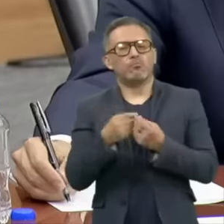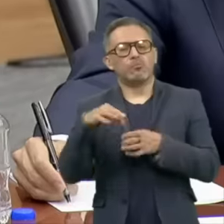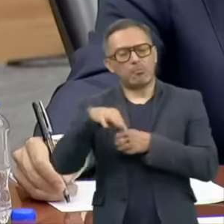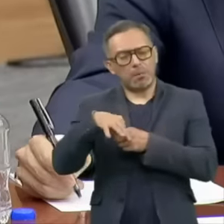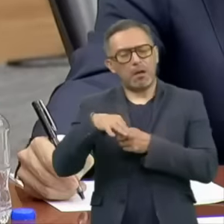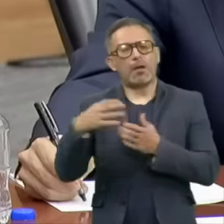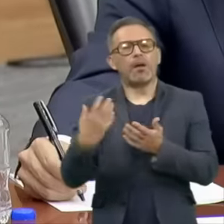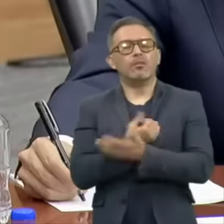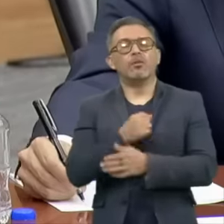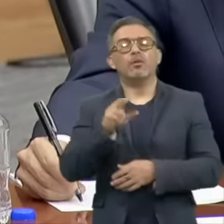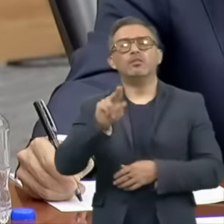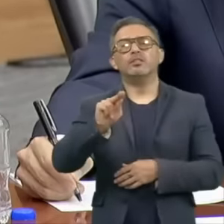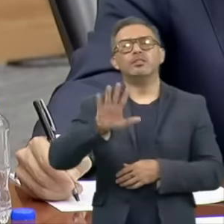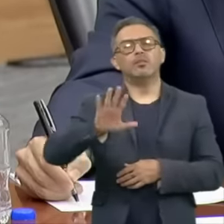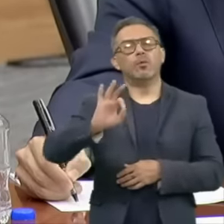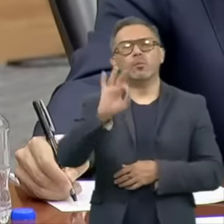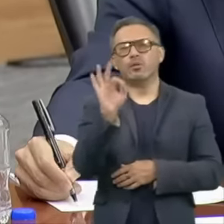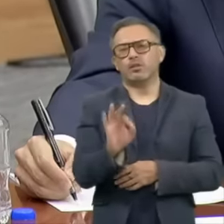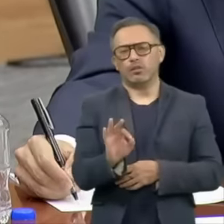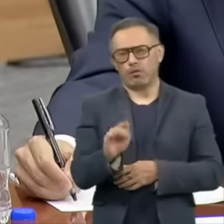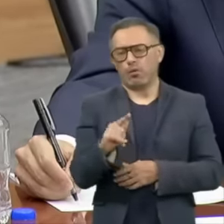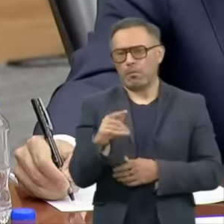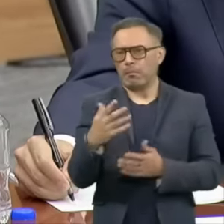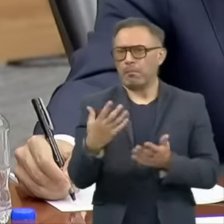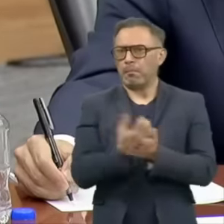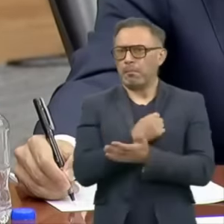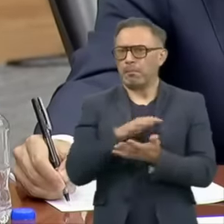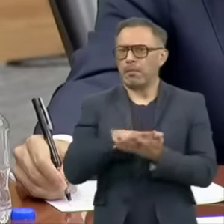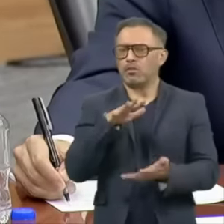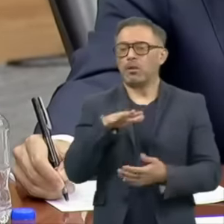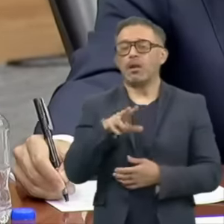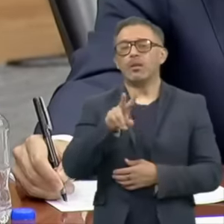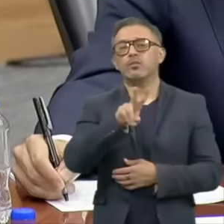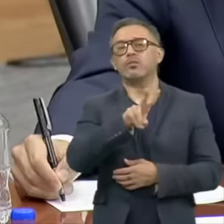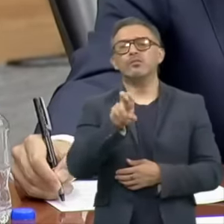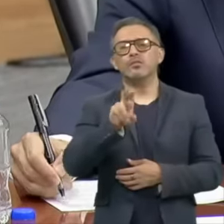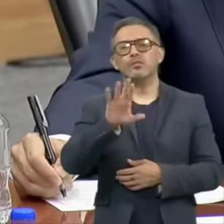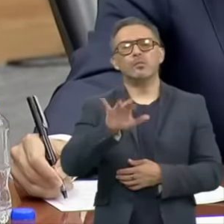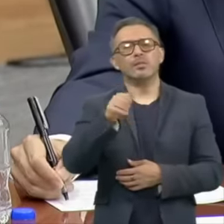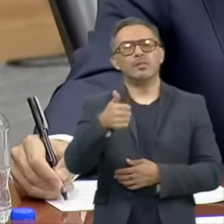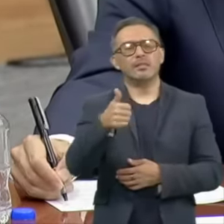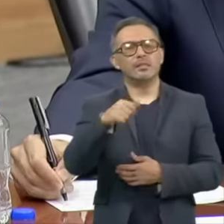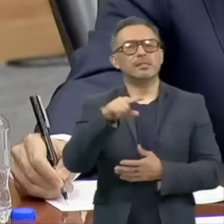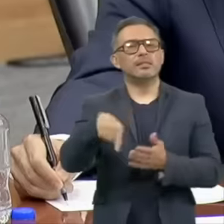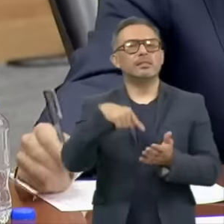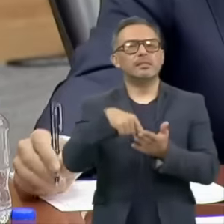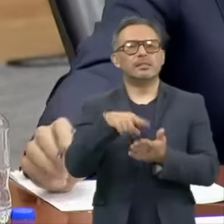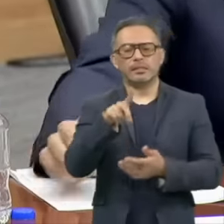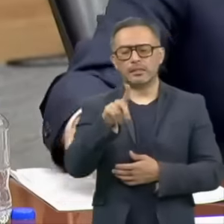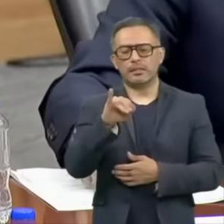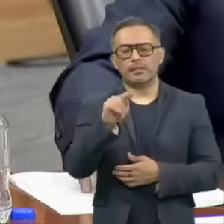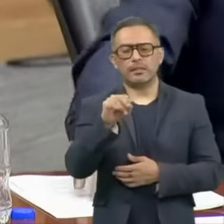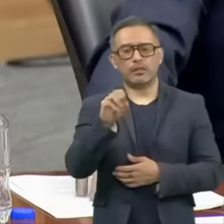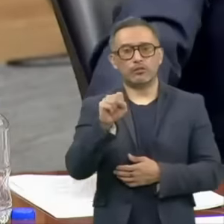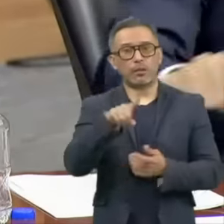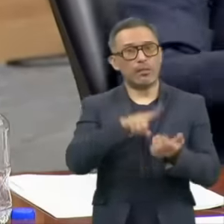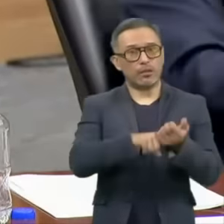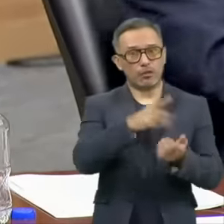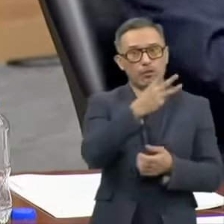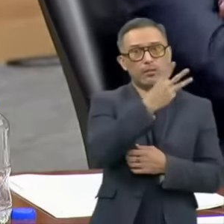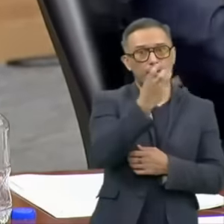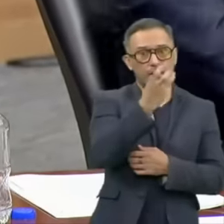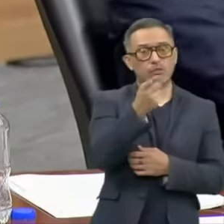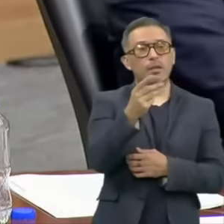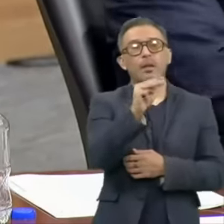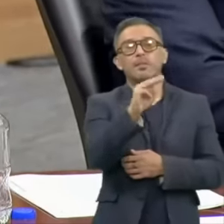85% de los triunfos de mayoría, 256 distritos de 300. MC